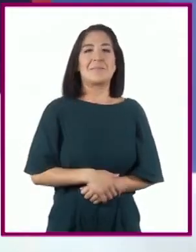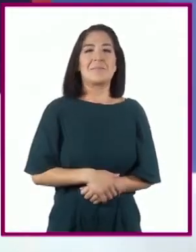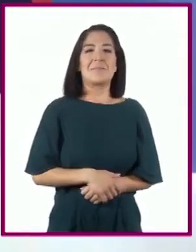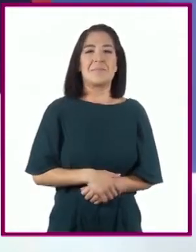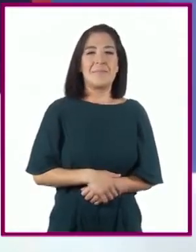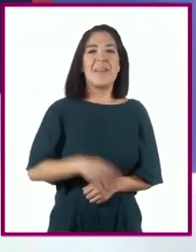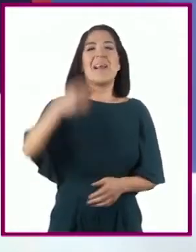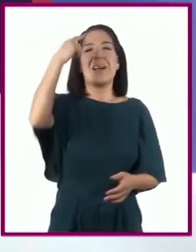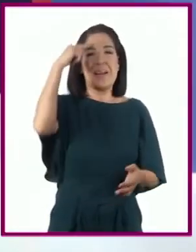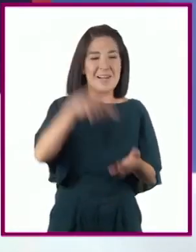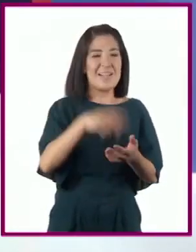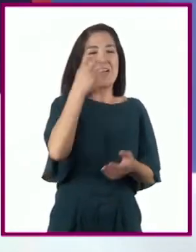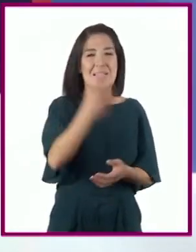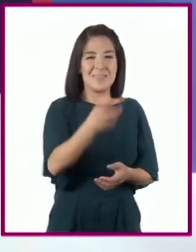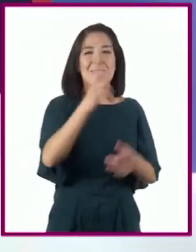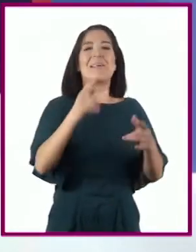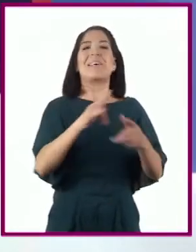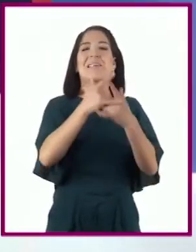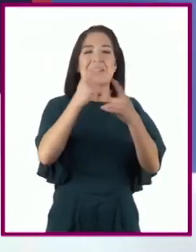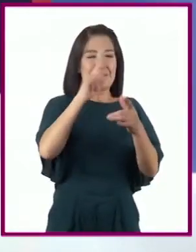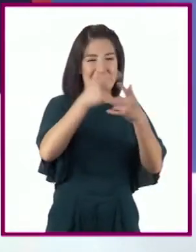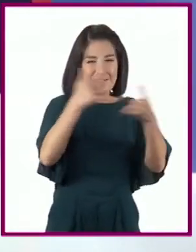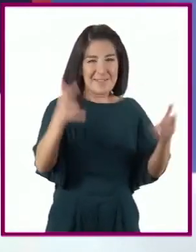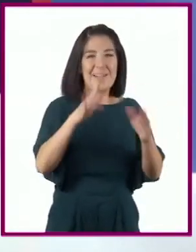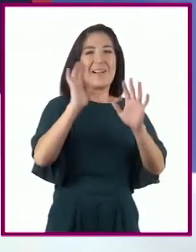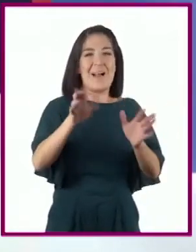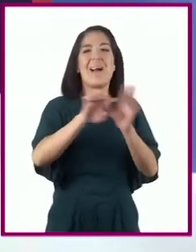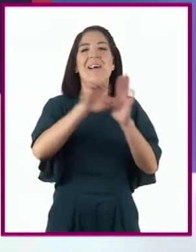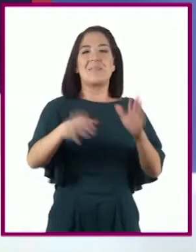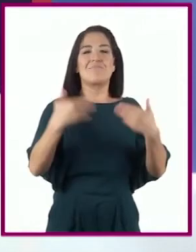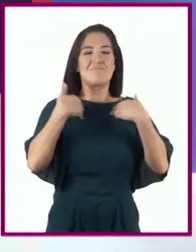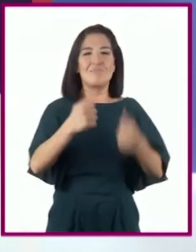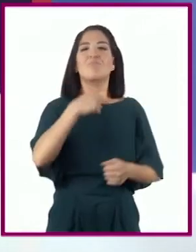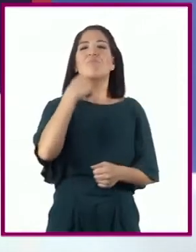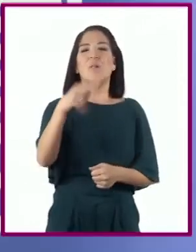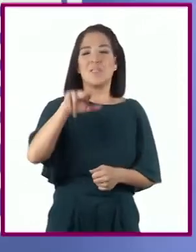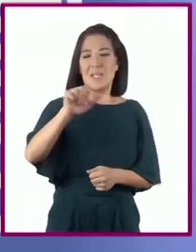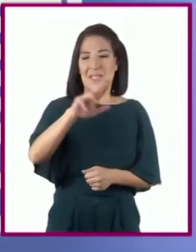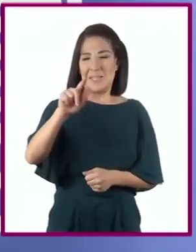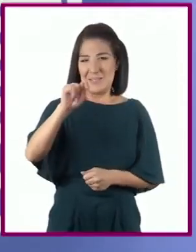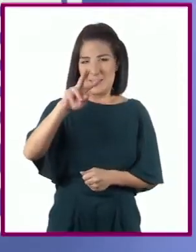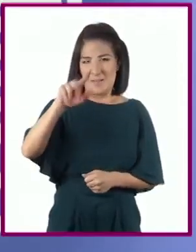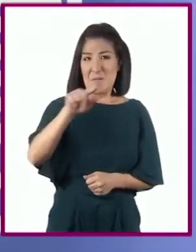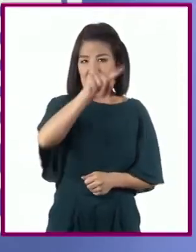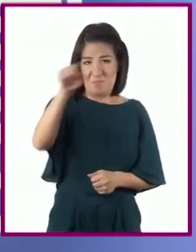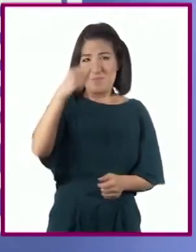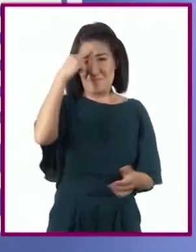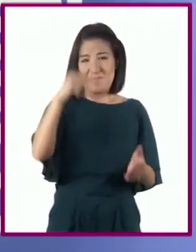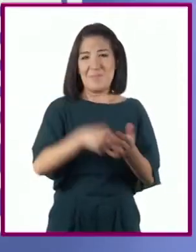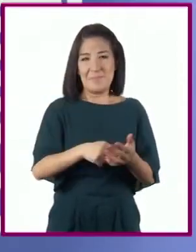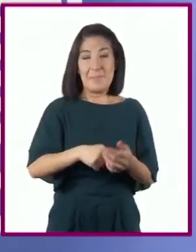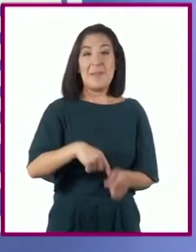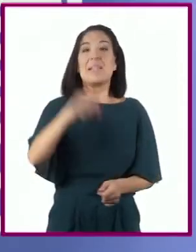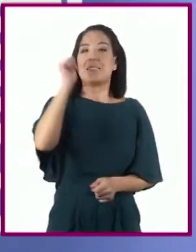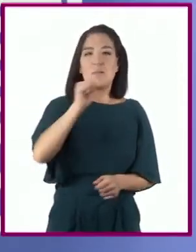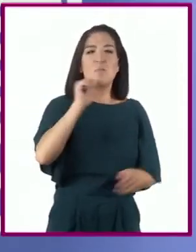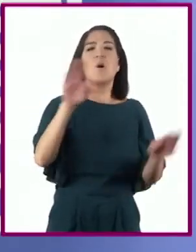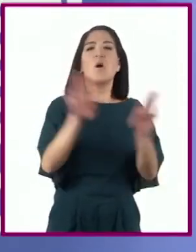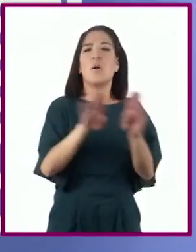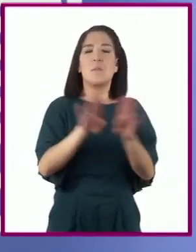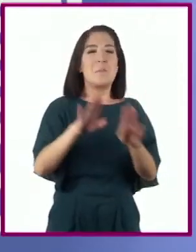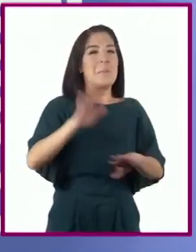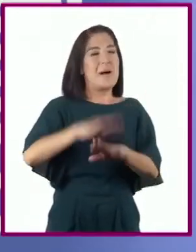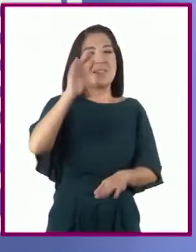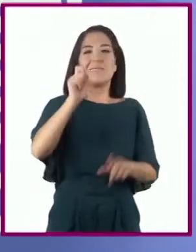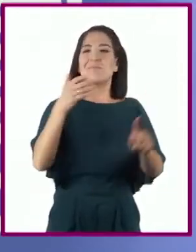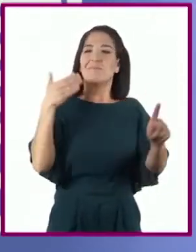Creo que con estos ejemplos podemos comprender mejor las voces narrativas, ¿no creen? Y siempre, la mejor manera de poner en práctica